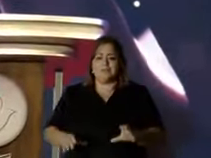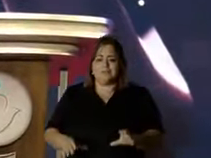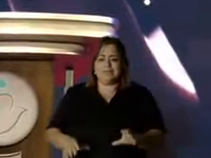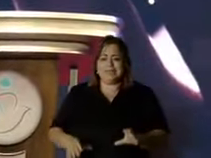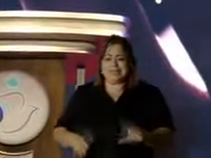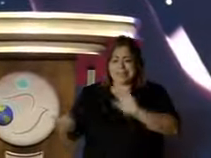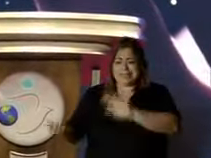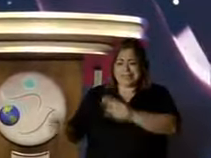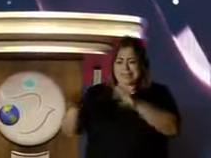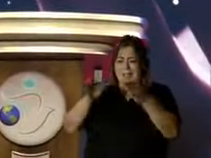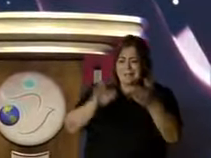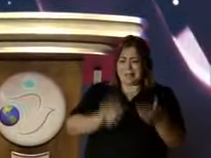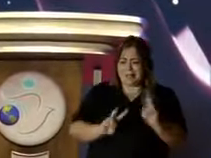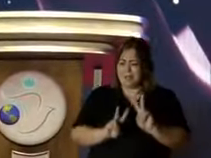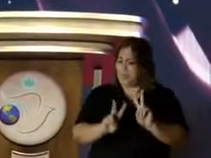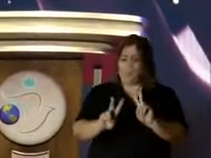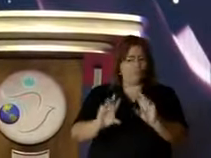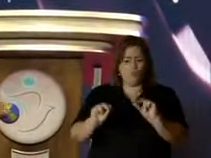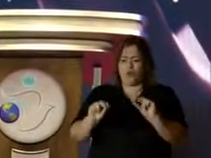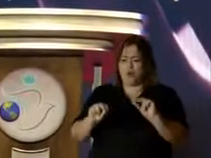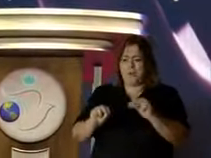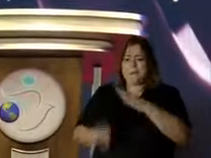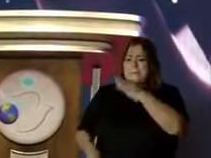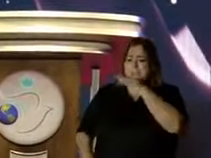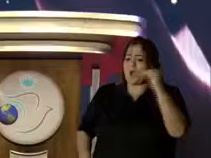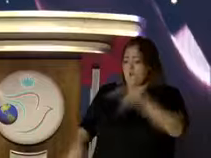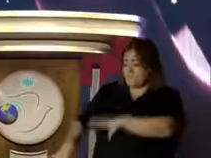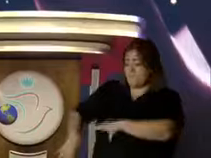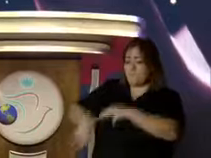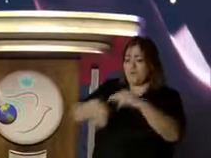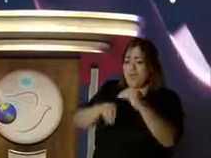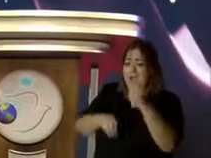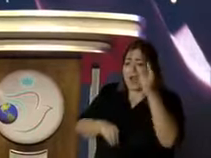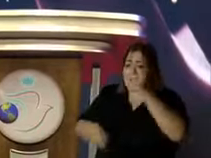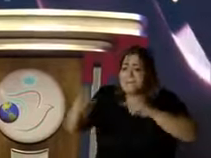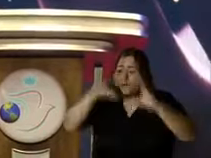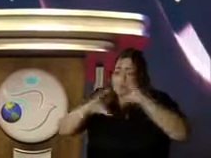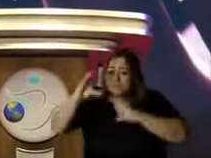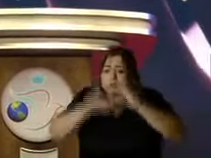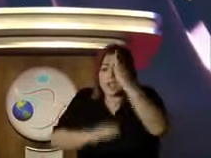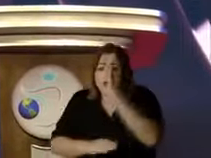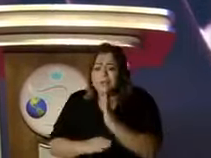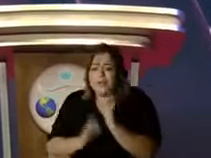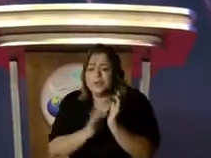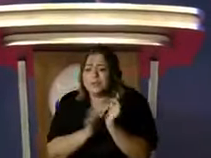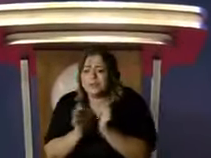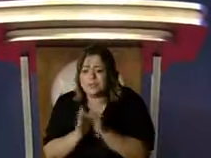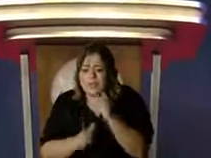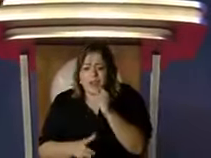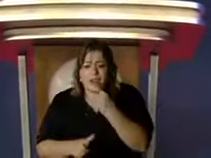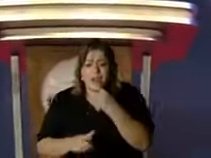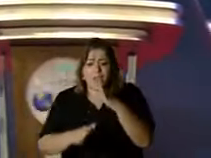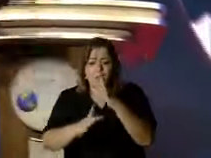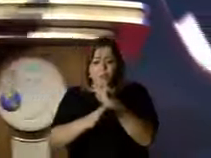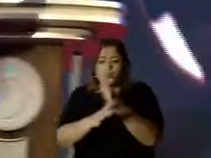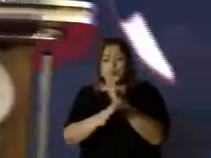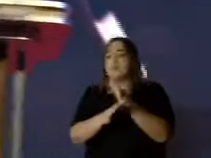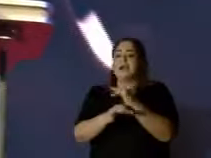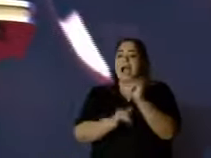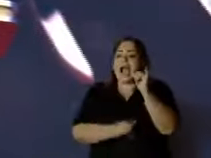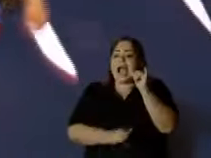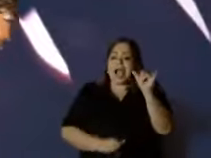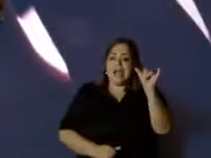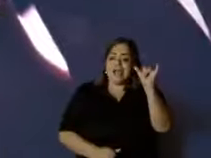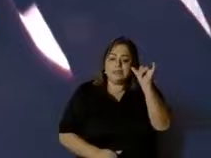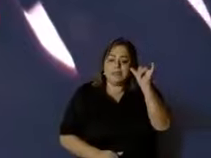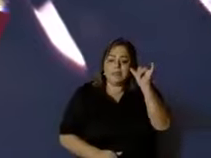cementerio y salga a correr a los pies de Cristo, porque hay que creer. Rabashamaya. Ayer en un